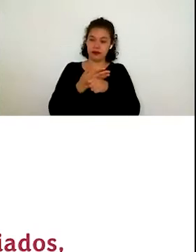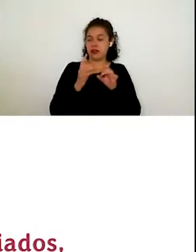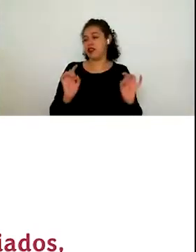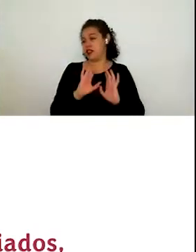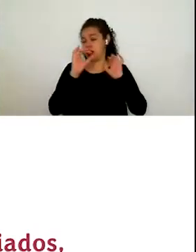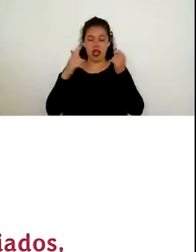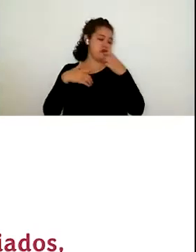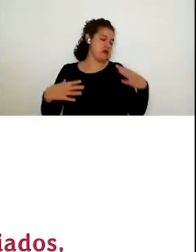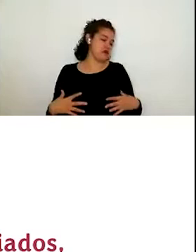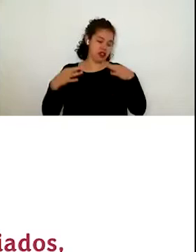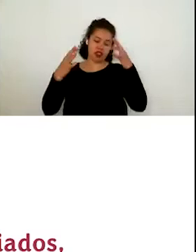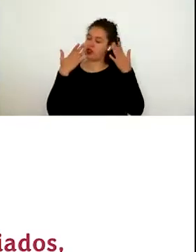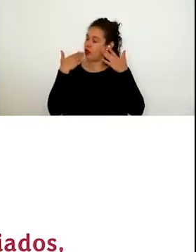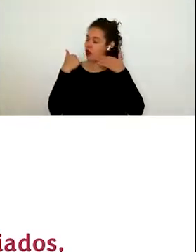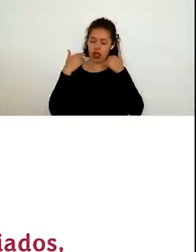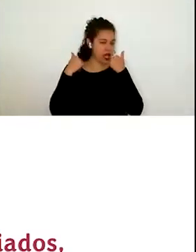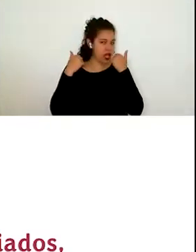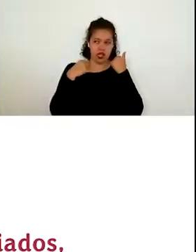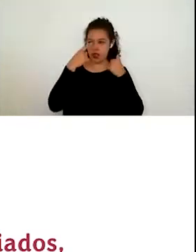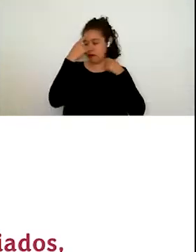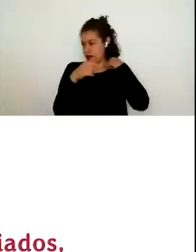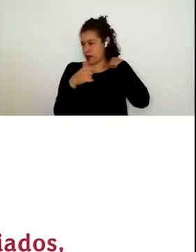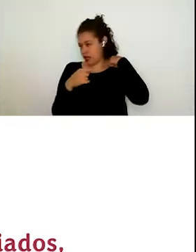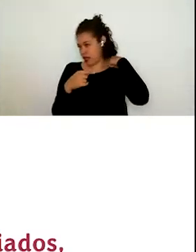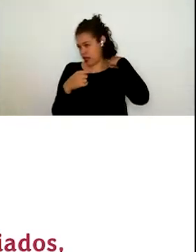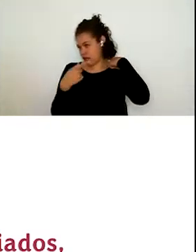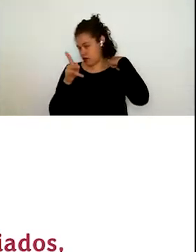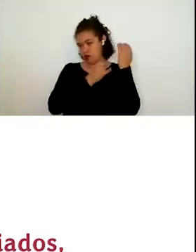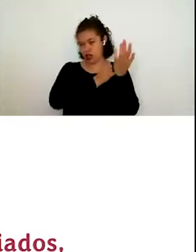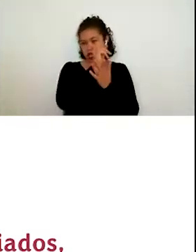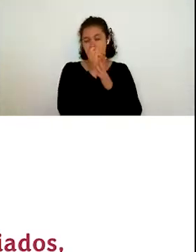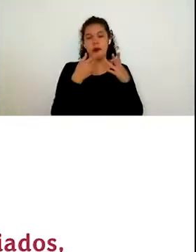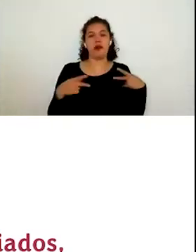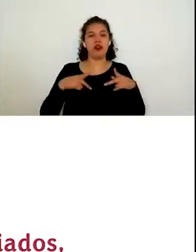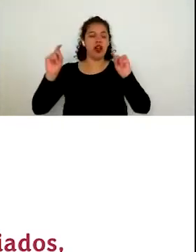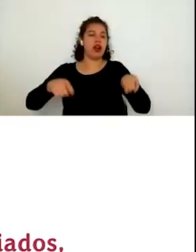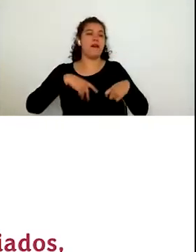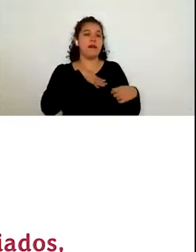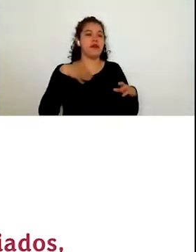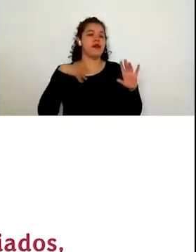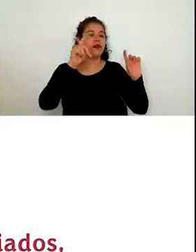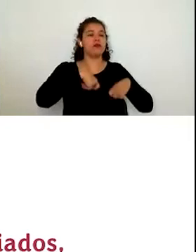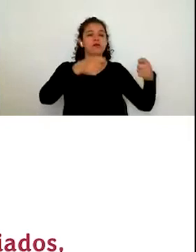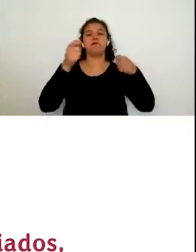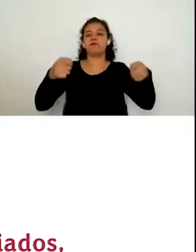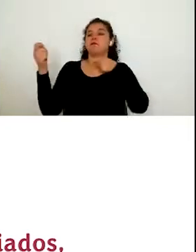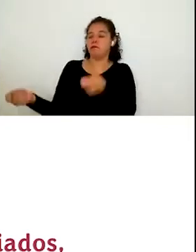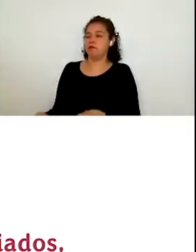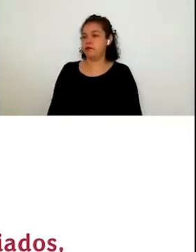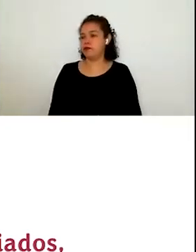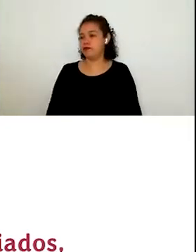fundador que tiene el derecho de designar a los miembros que integran este órgano de